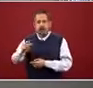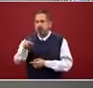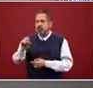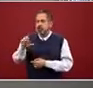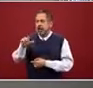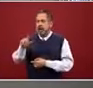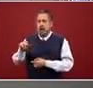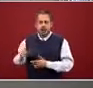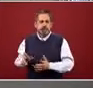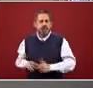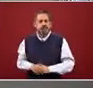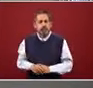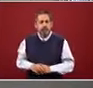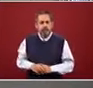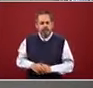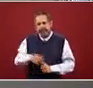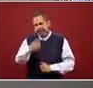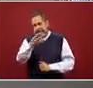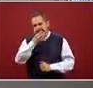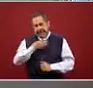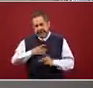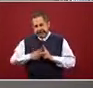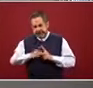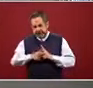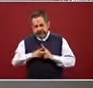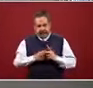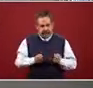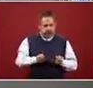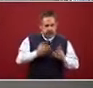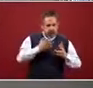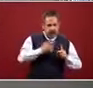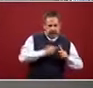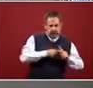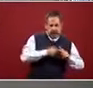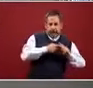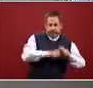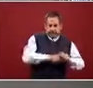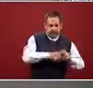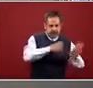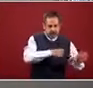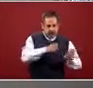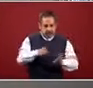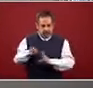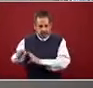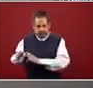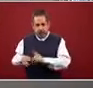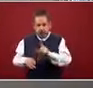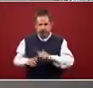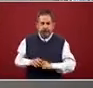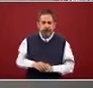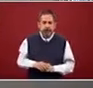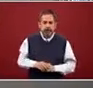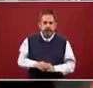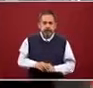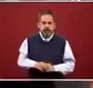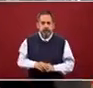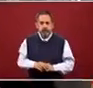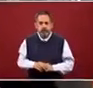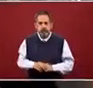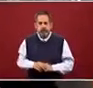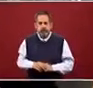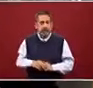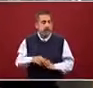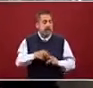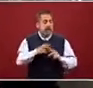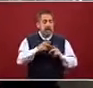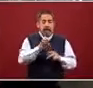doctor. Doctor, por las proyecciones que nos comentó usted inicialmente, la epidemia que se convirtió